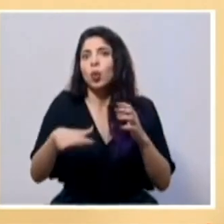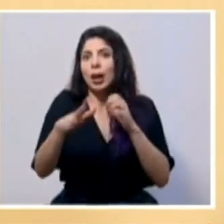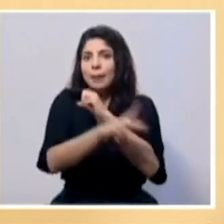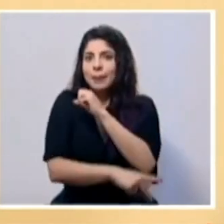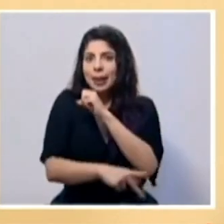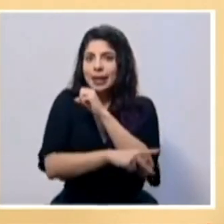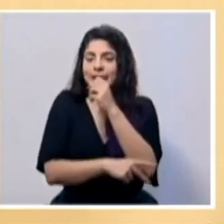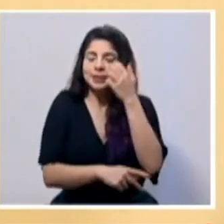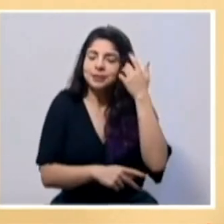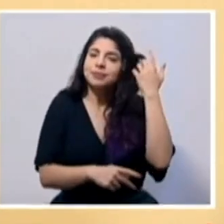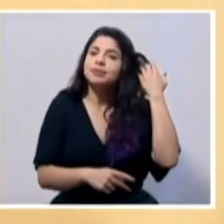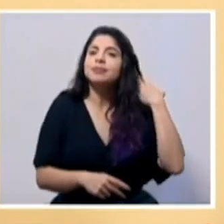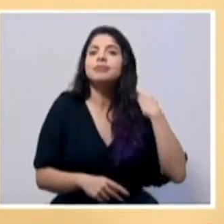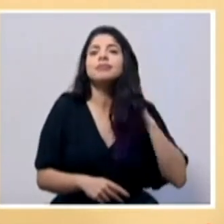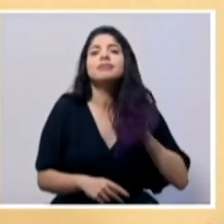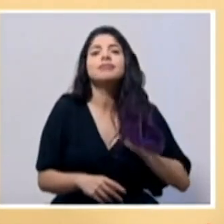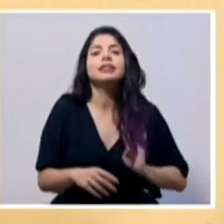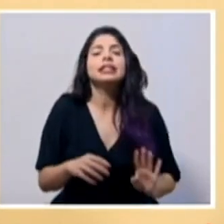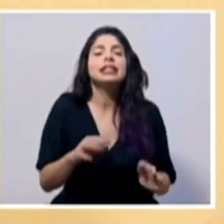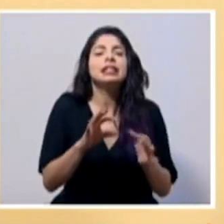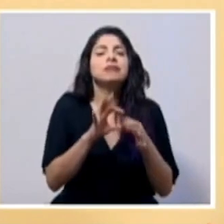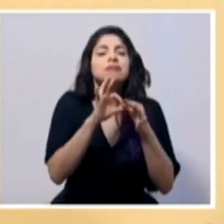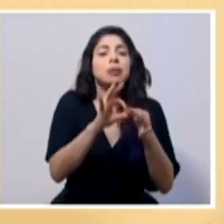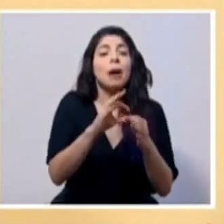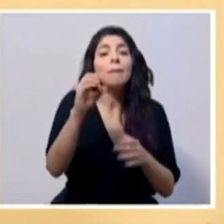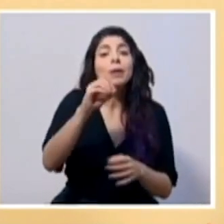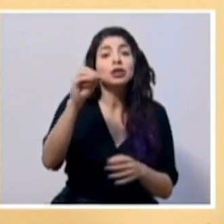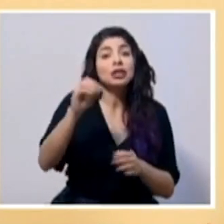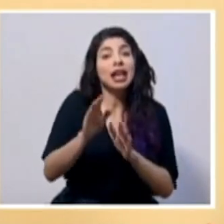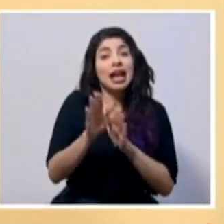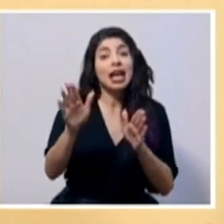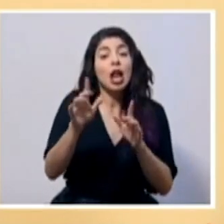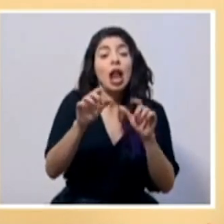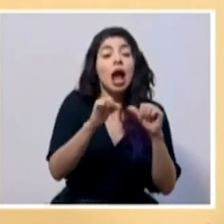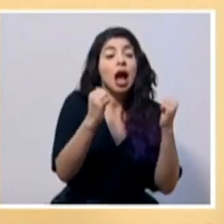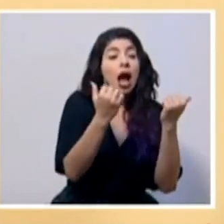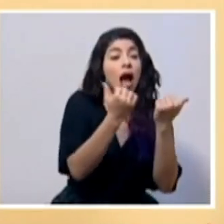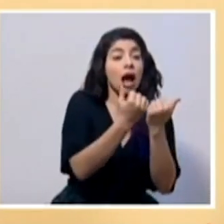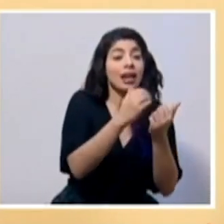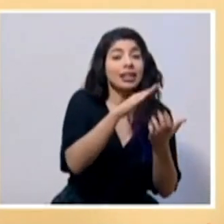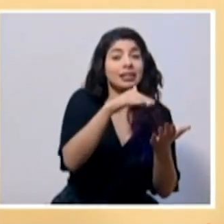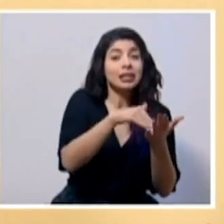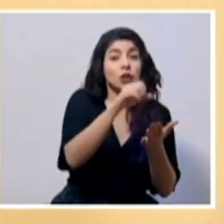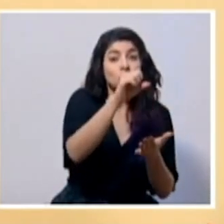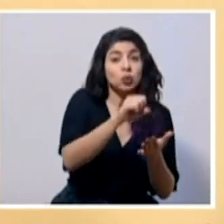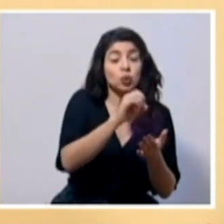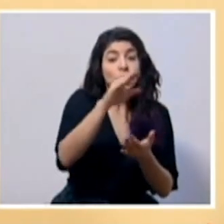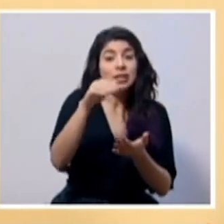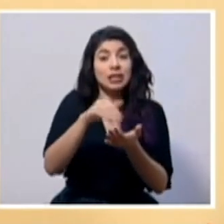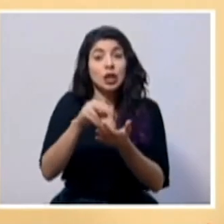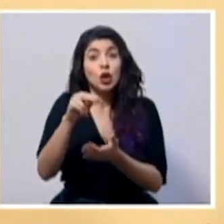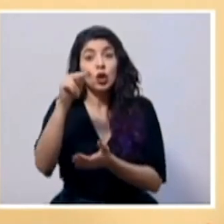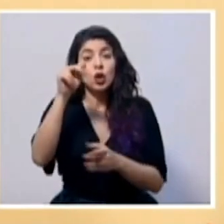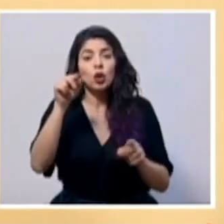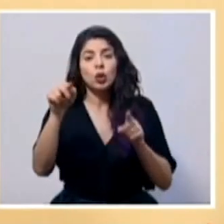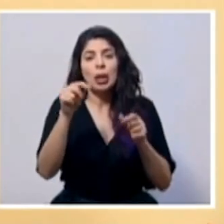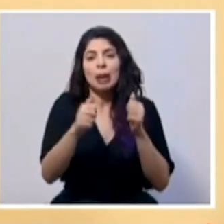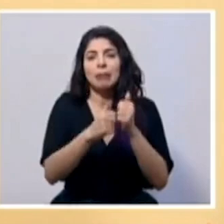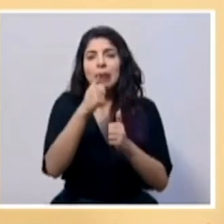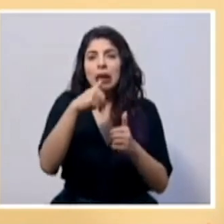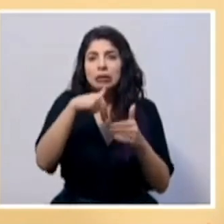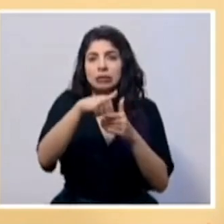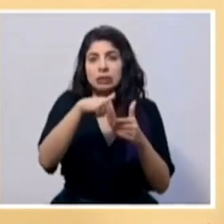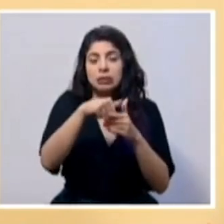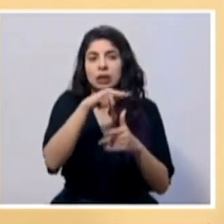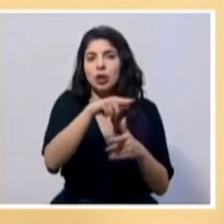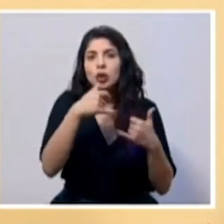Y con respecto al porcentaje en sí, las áreas que más tienen dificultades, que son la central sur o central norte, pues ahí siguen tratando de